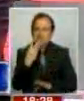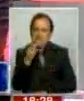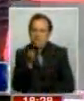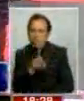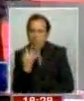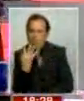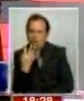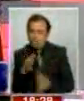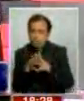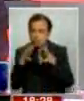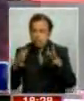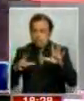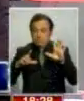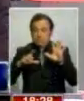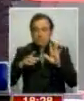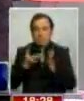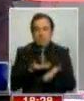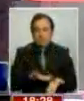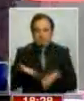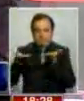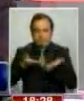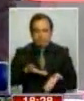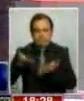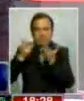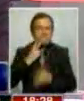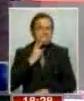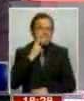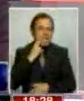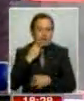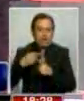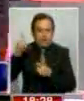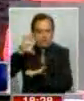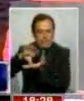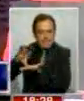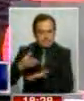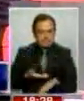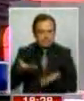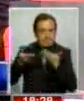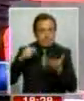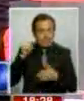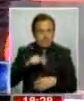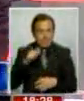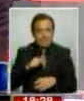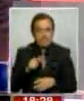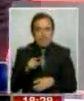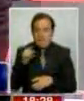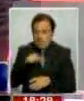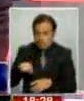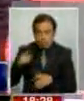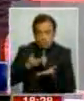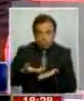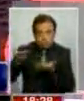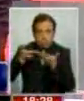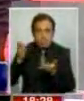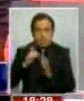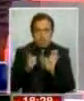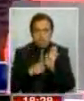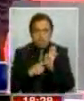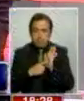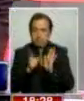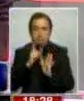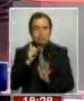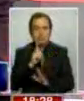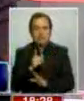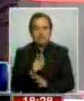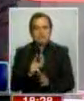gran importante, 70% está fuera. Y la primera noticia que hay que dar es que esa producción no está afectada. No está afectada, digamos,